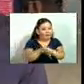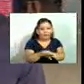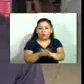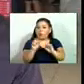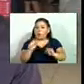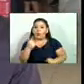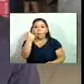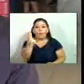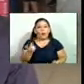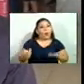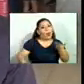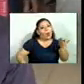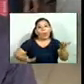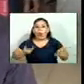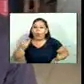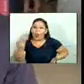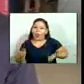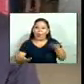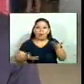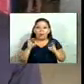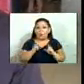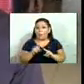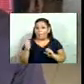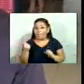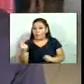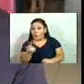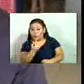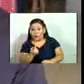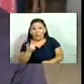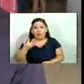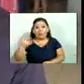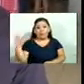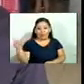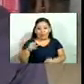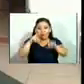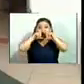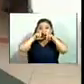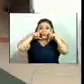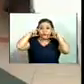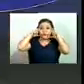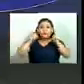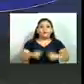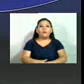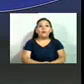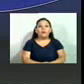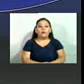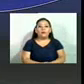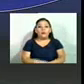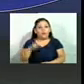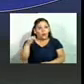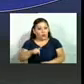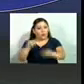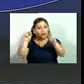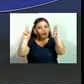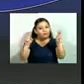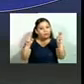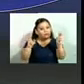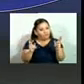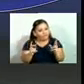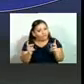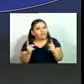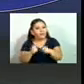vendedores ambulantes, no se permiten personas que no vayan, todos tienen que ir con su debida mascarilla. Hoy vamos a cambiar de